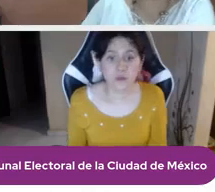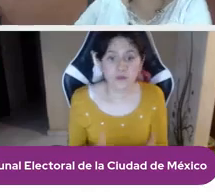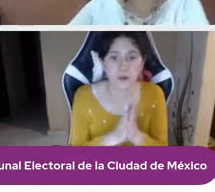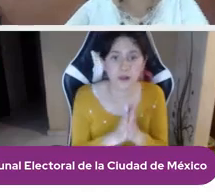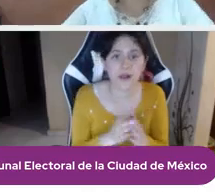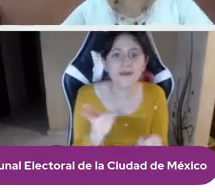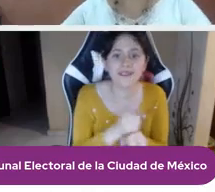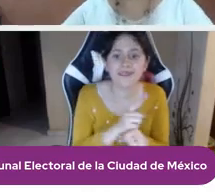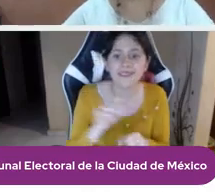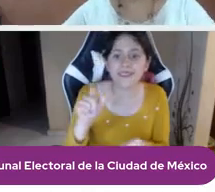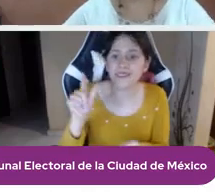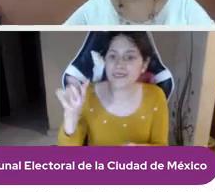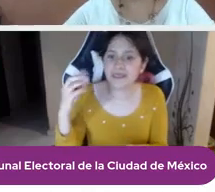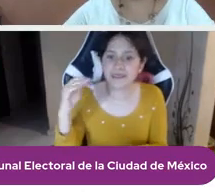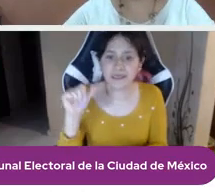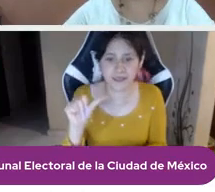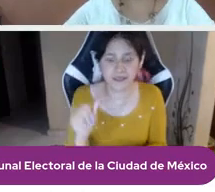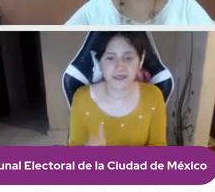Alicia.